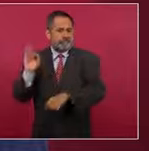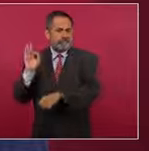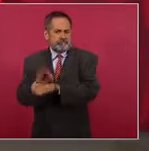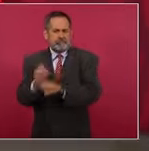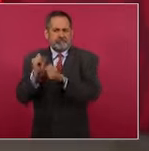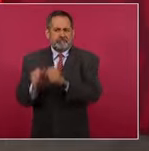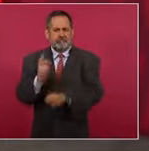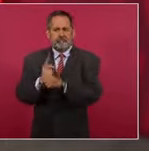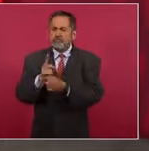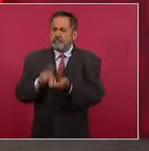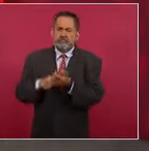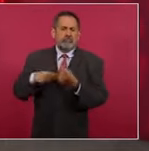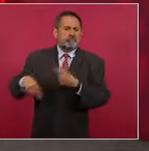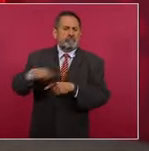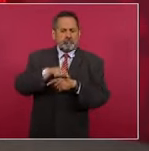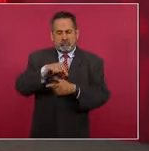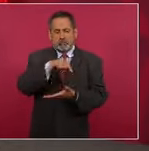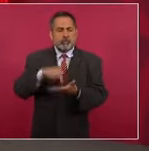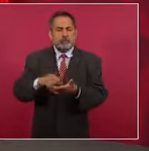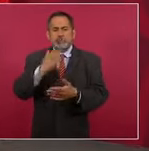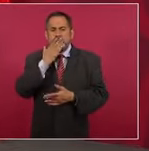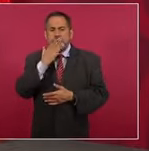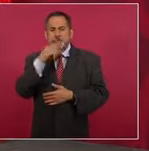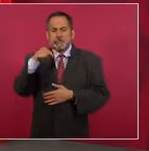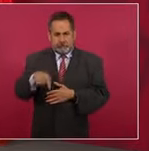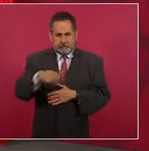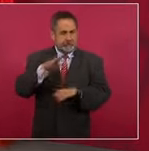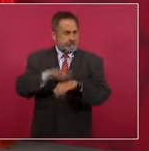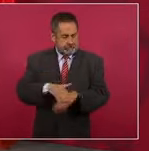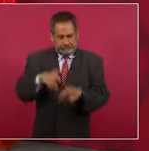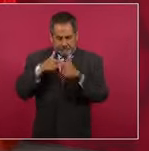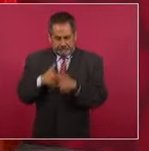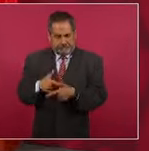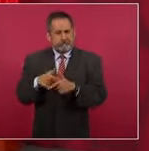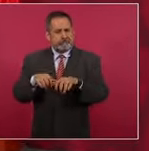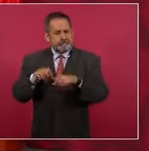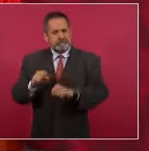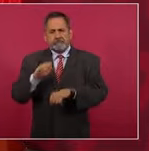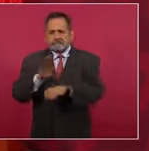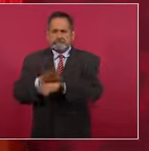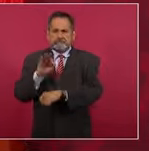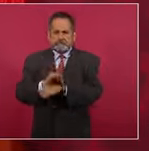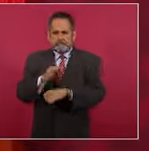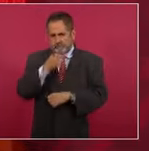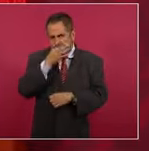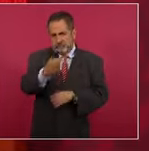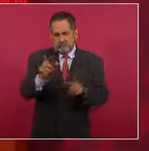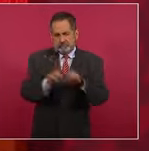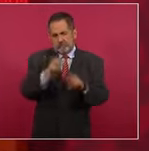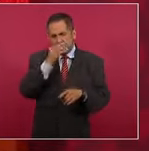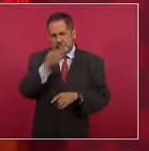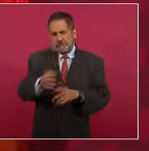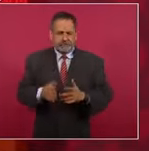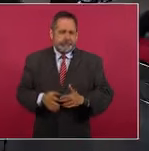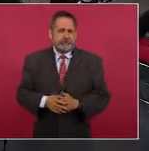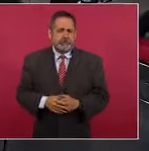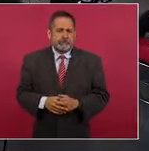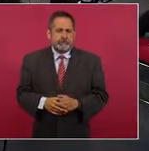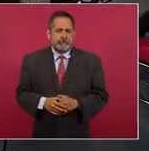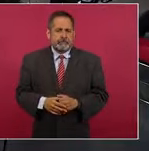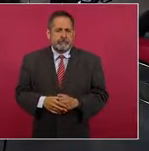seguridad en Sonora y lo vamos a seguir haciendo. Eso es lo que puedo comentar.